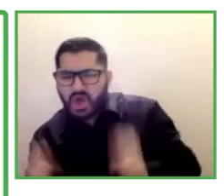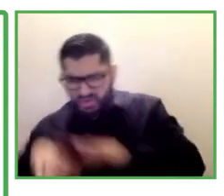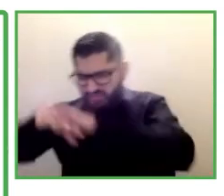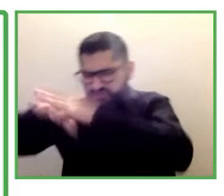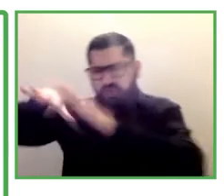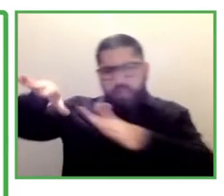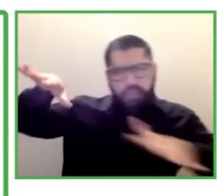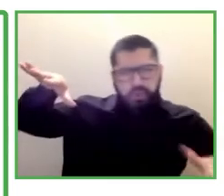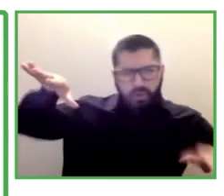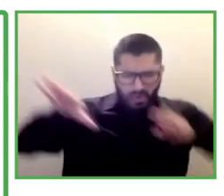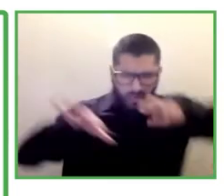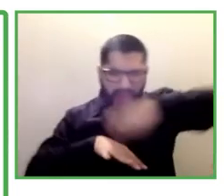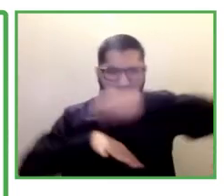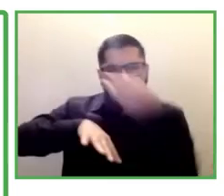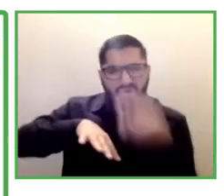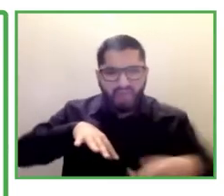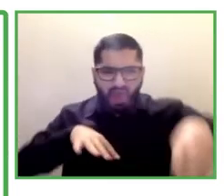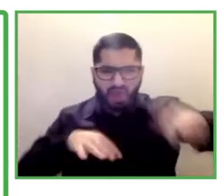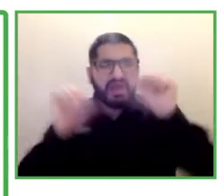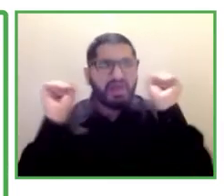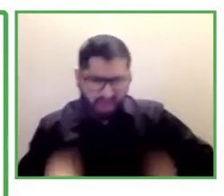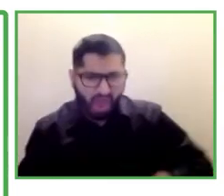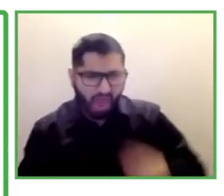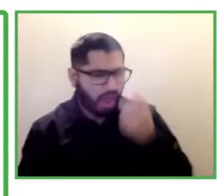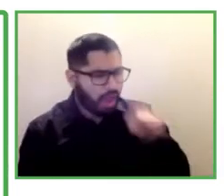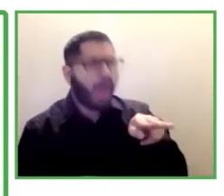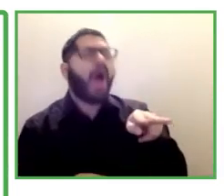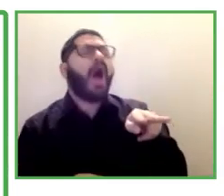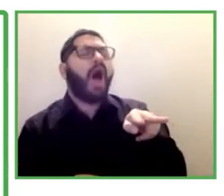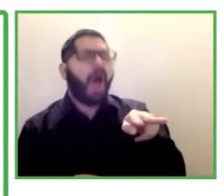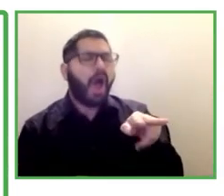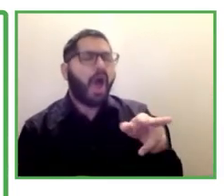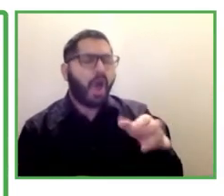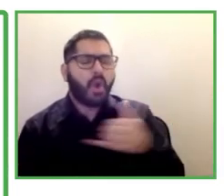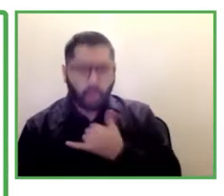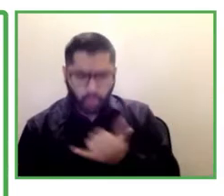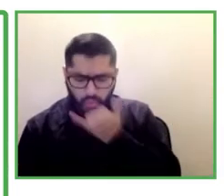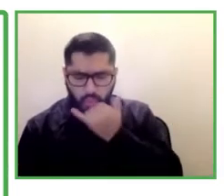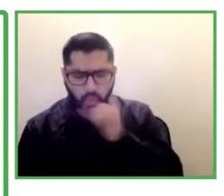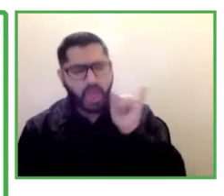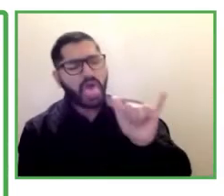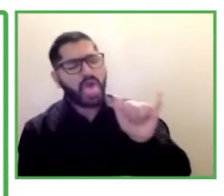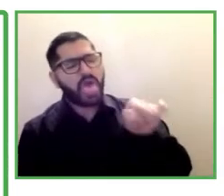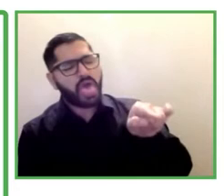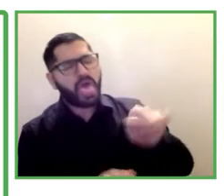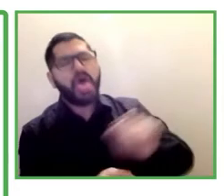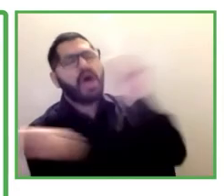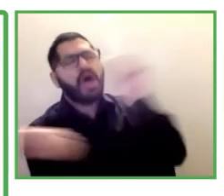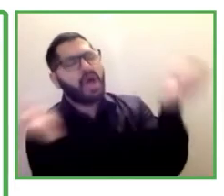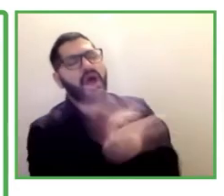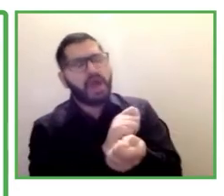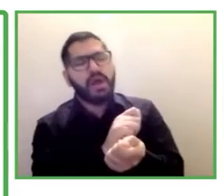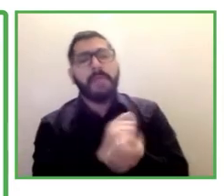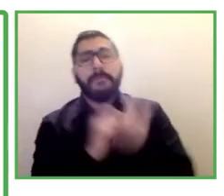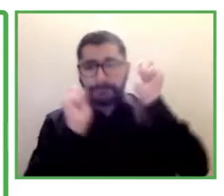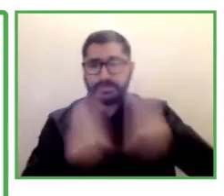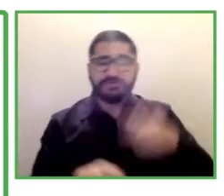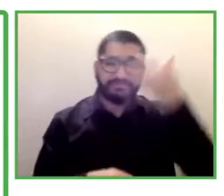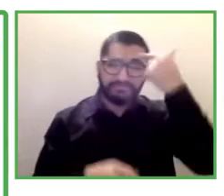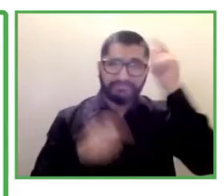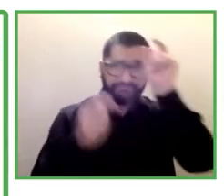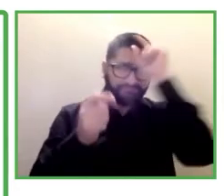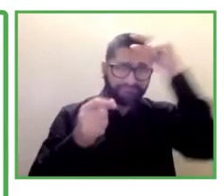cuál es el estigma y el temor de este tipo de situaciones y romper con este